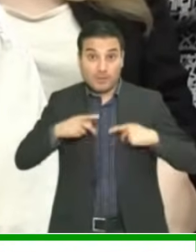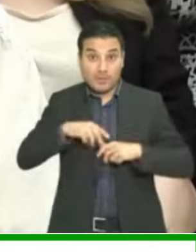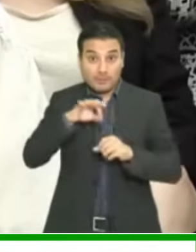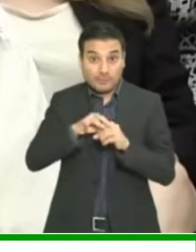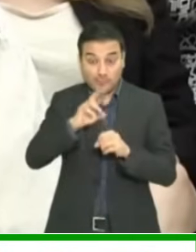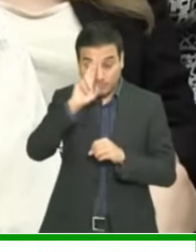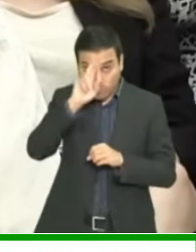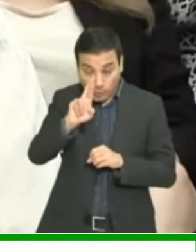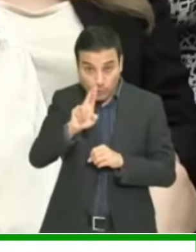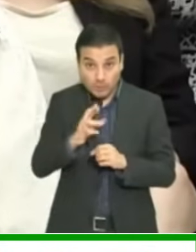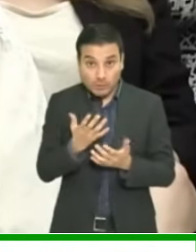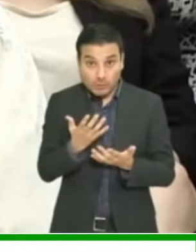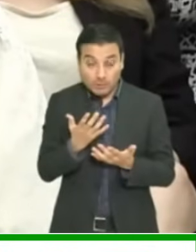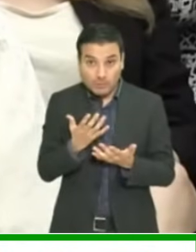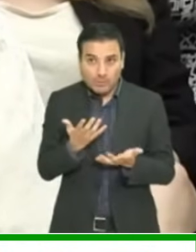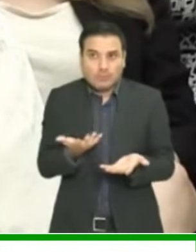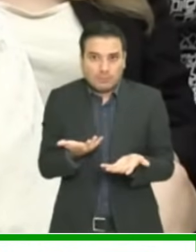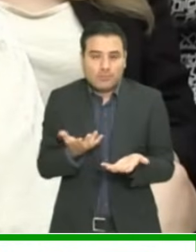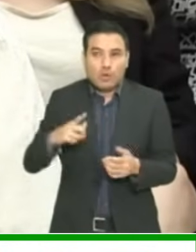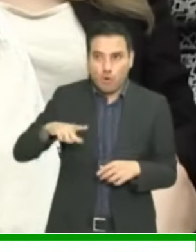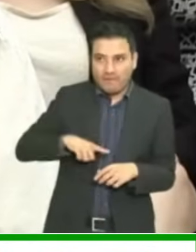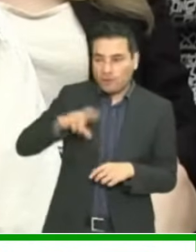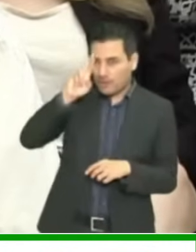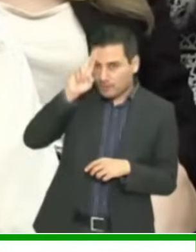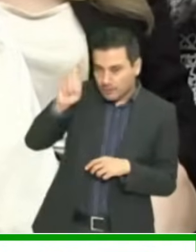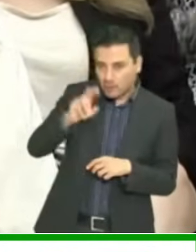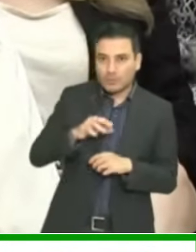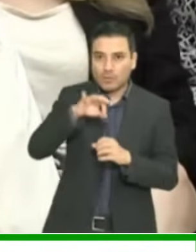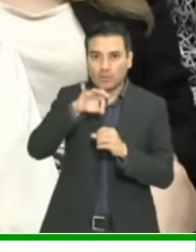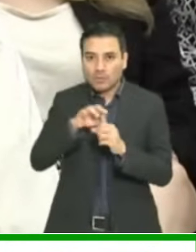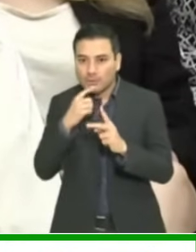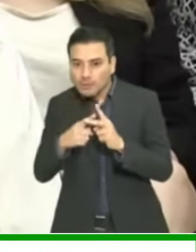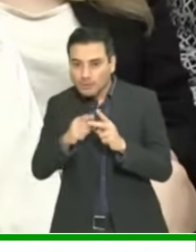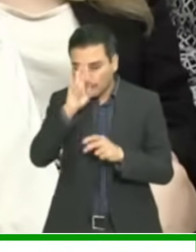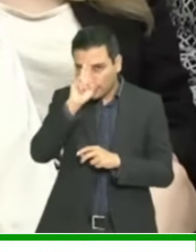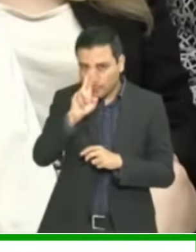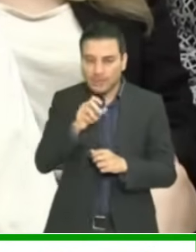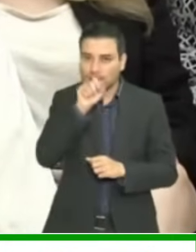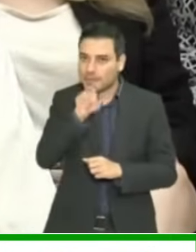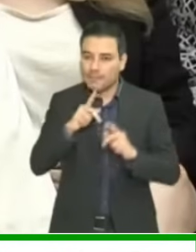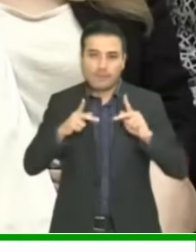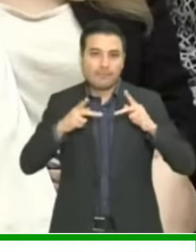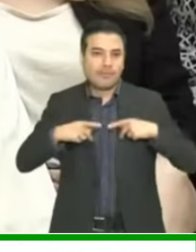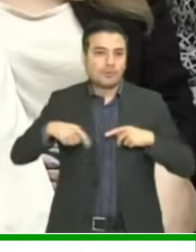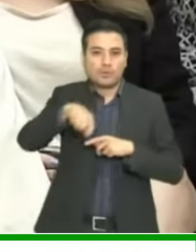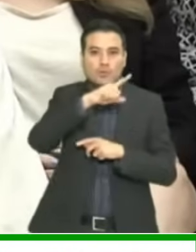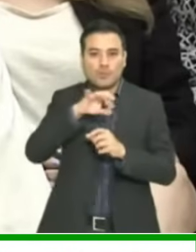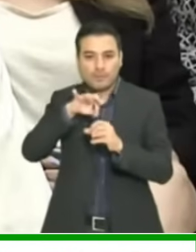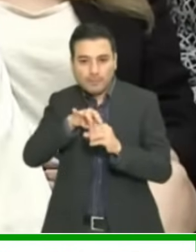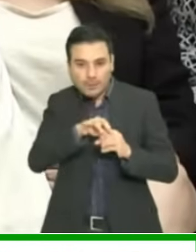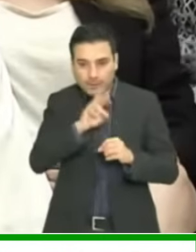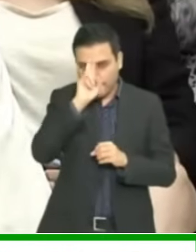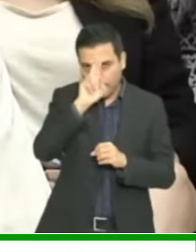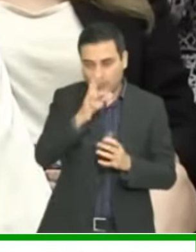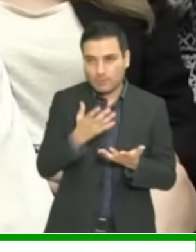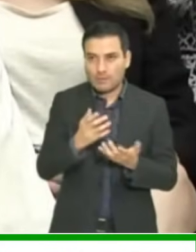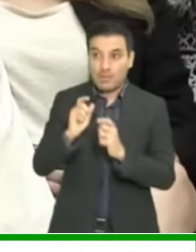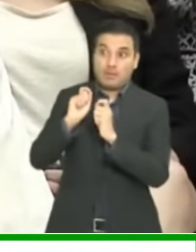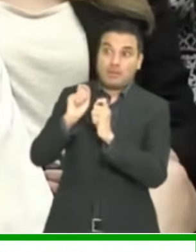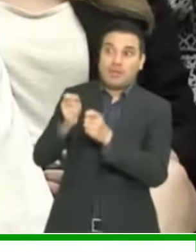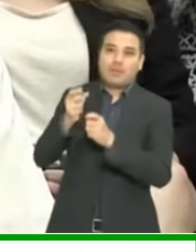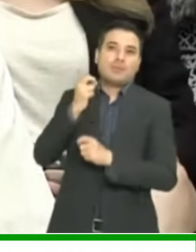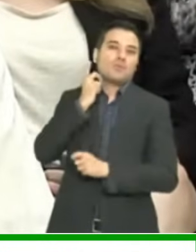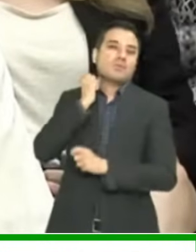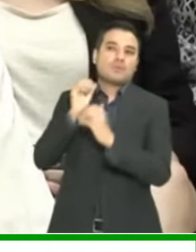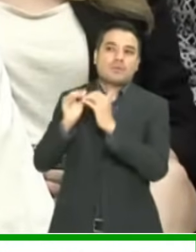implica respetar el gobierno, respetar los resultados, también debemos de respetar la voluntad para que eso no genere una distorsión en manera de representación.